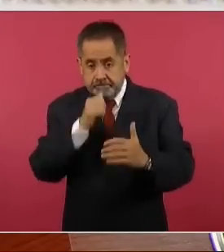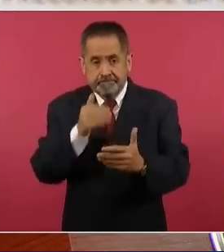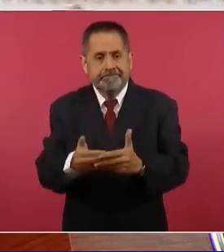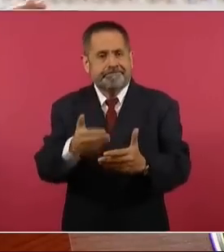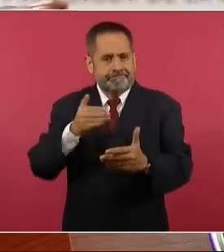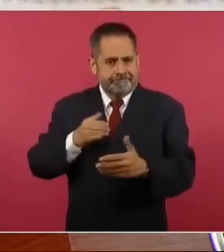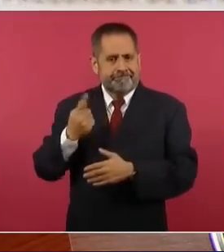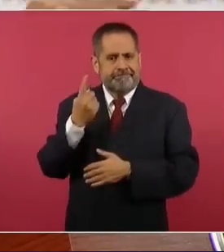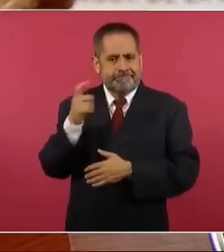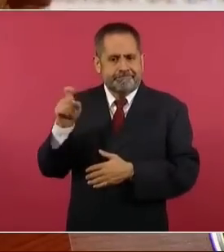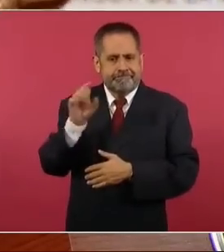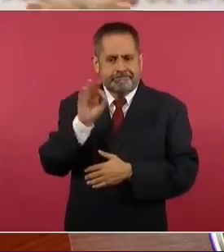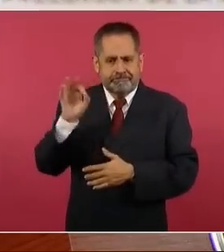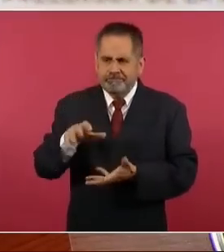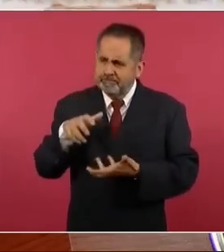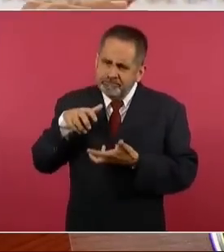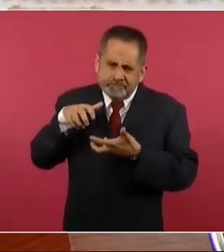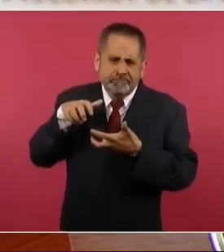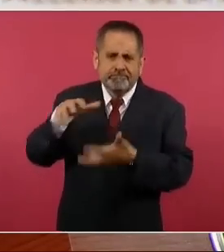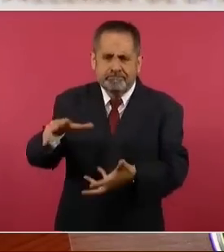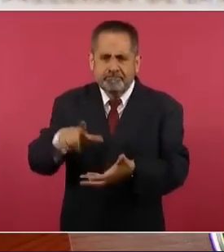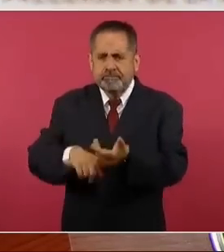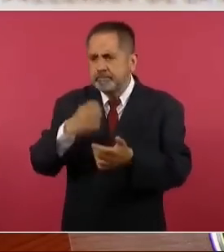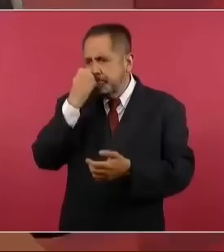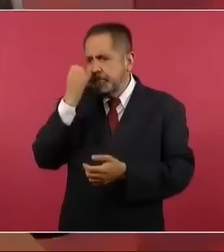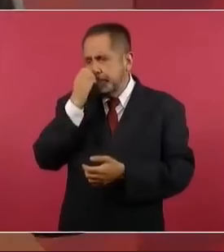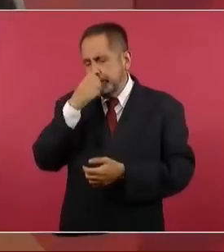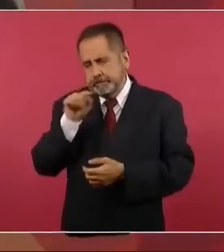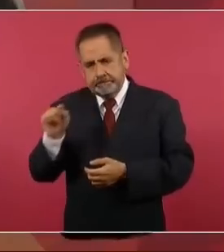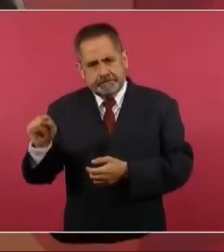Presupuesto para todas las escuelas públicas,